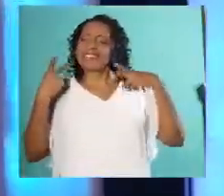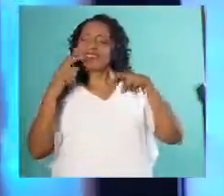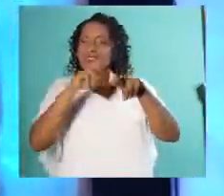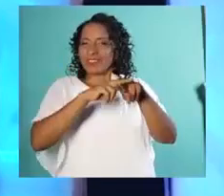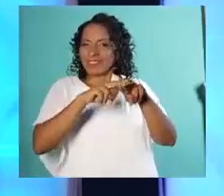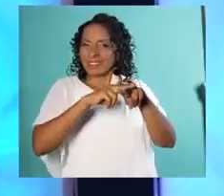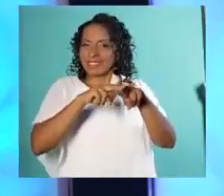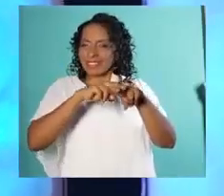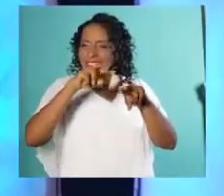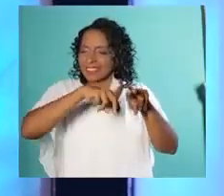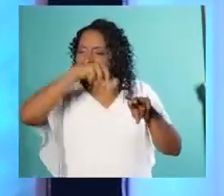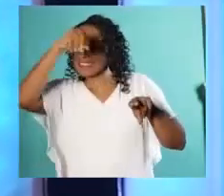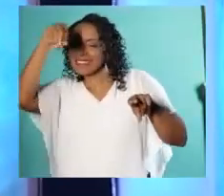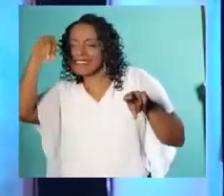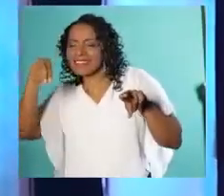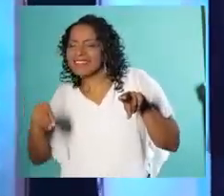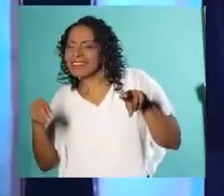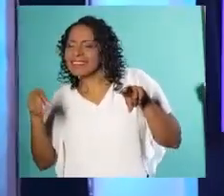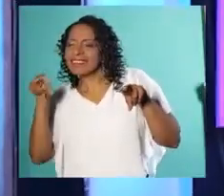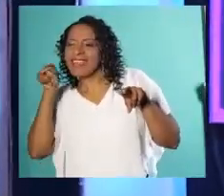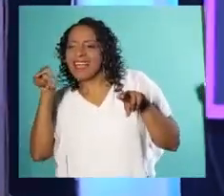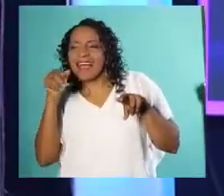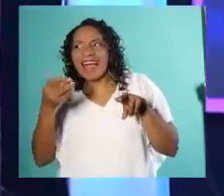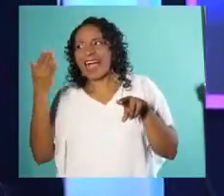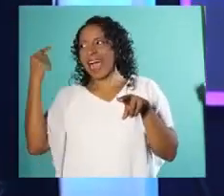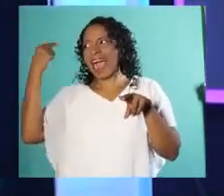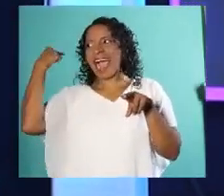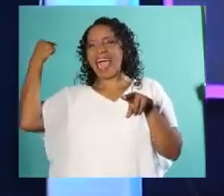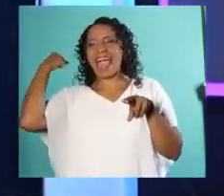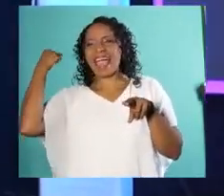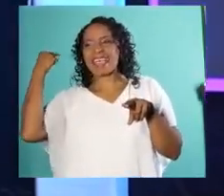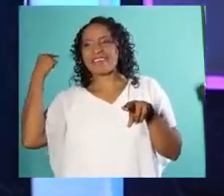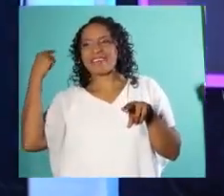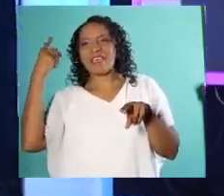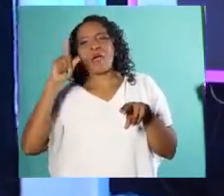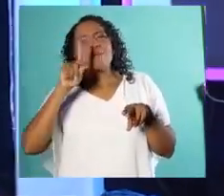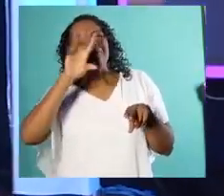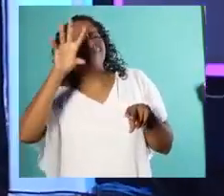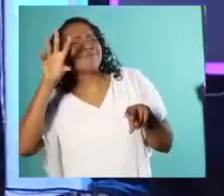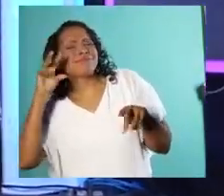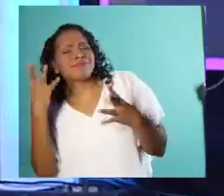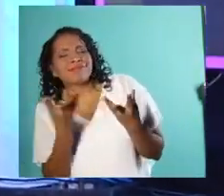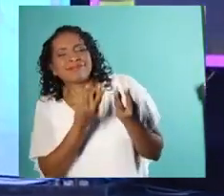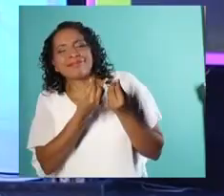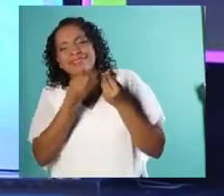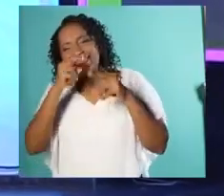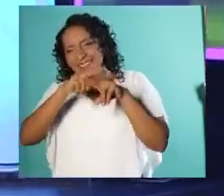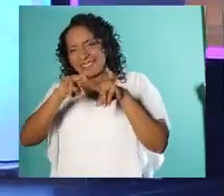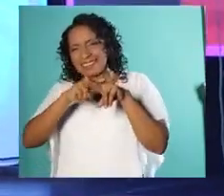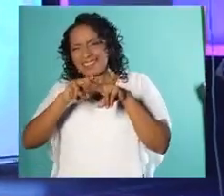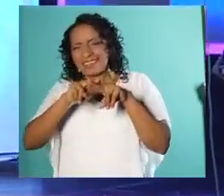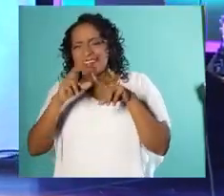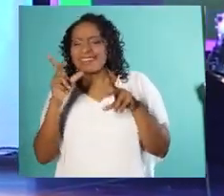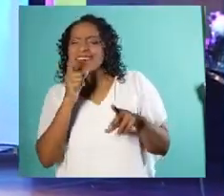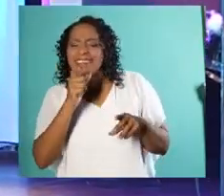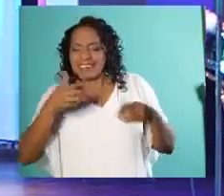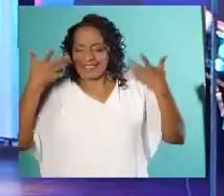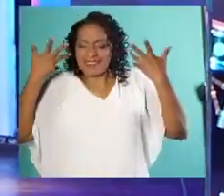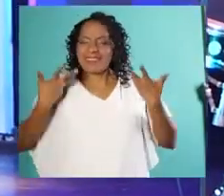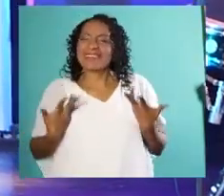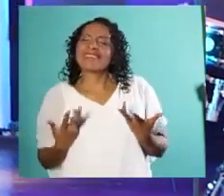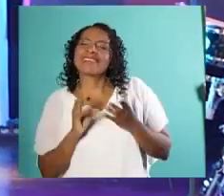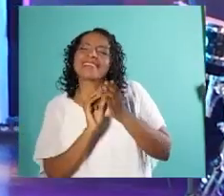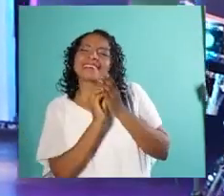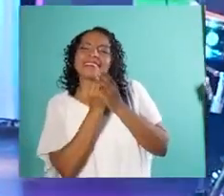te dejo en la parada, allá atrás vienen como 100. ¿Quién hace el vestido de una flor?